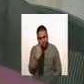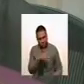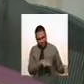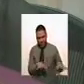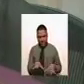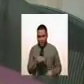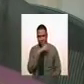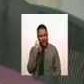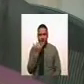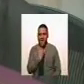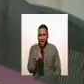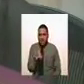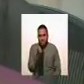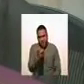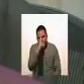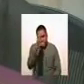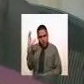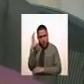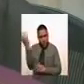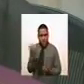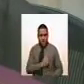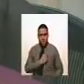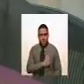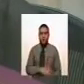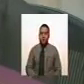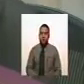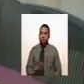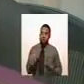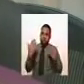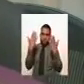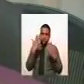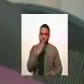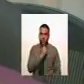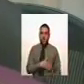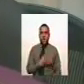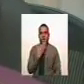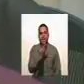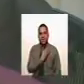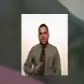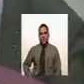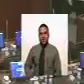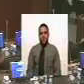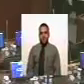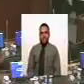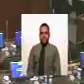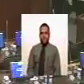patria y no son muy eficaces. Gracias, señor presidente.